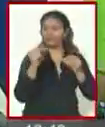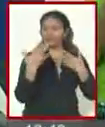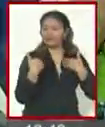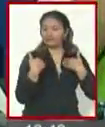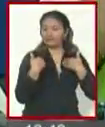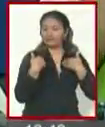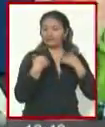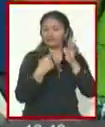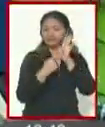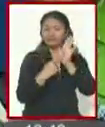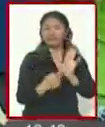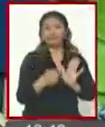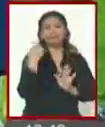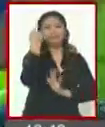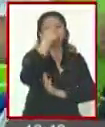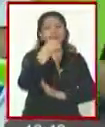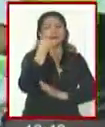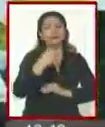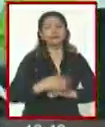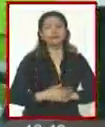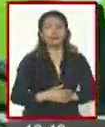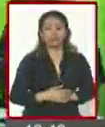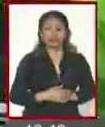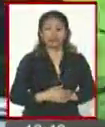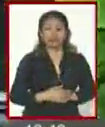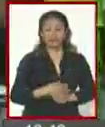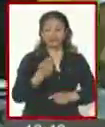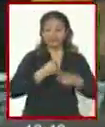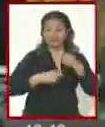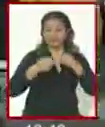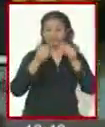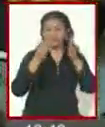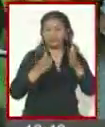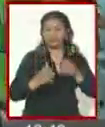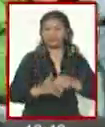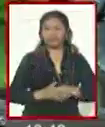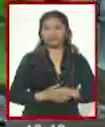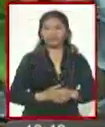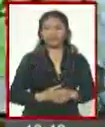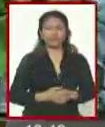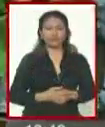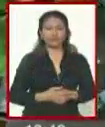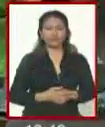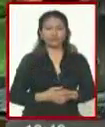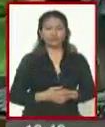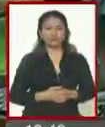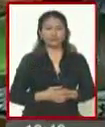de sacarme esta capucha, señores. ¡Bravo! Y no somos gremial, compañero. ¡Bravo!